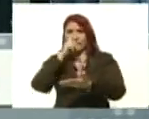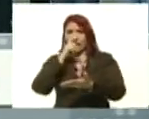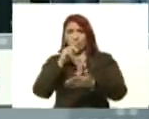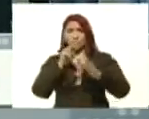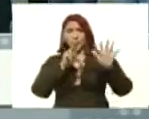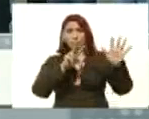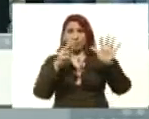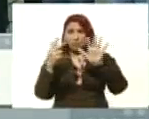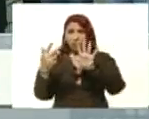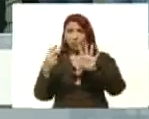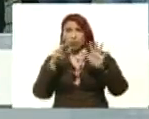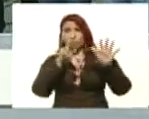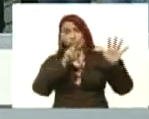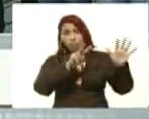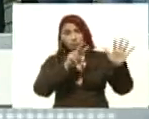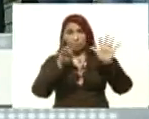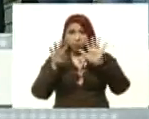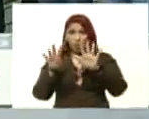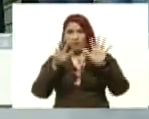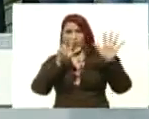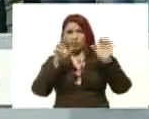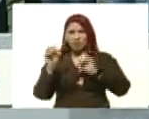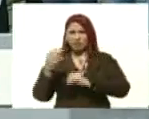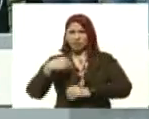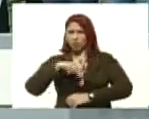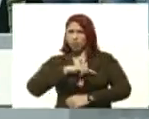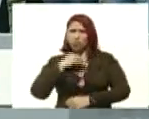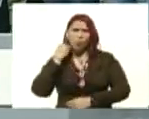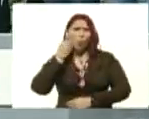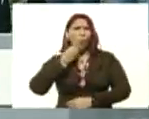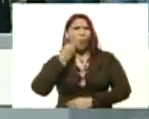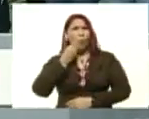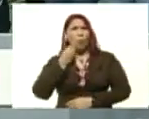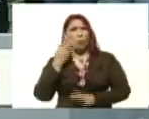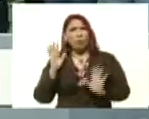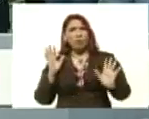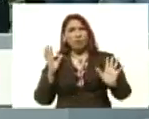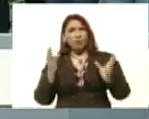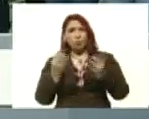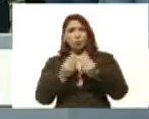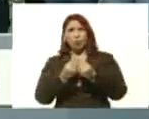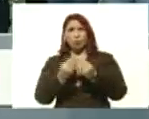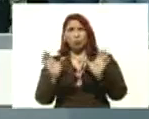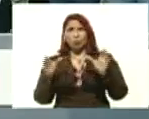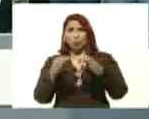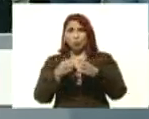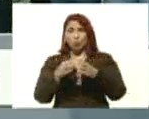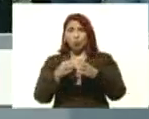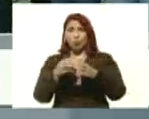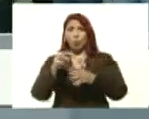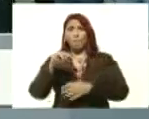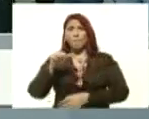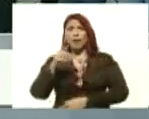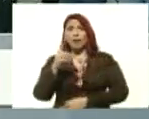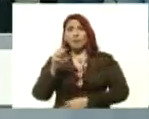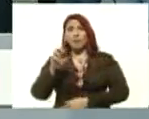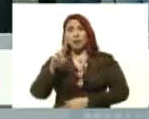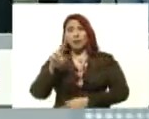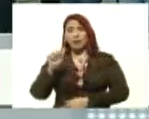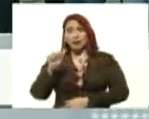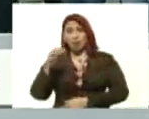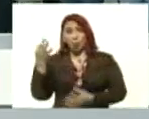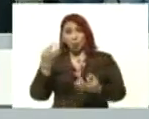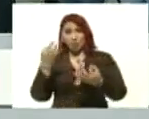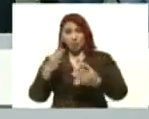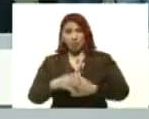78, 79, 80. Éramos unos chamos con el grupo Madera Original, el fundador,